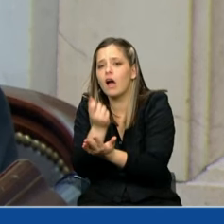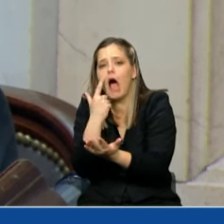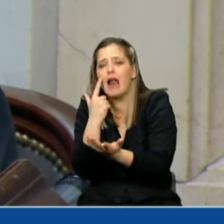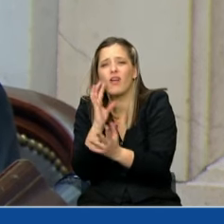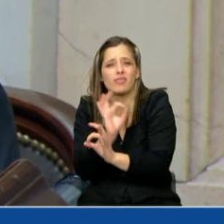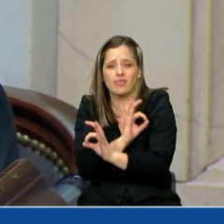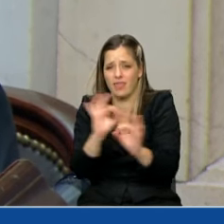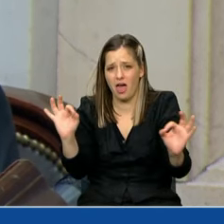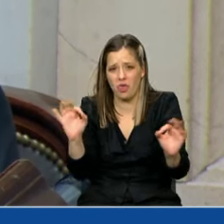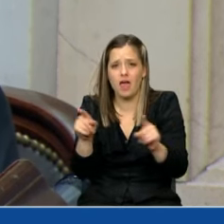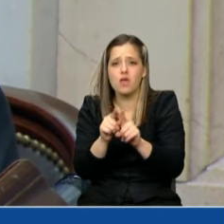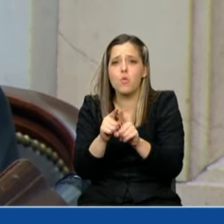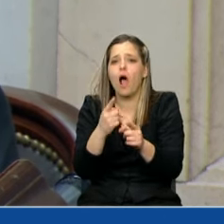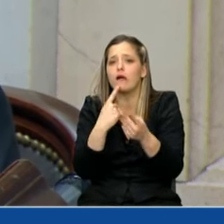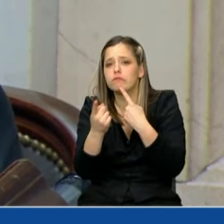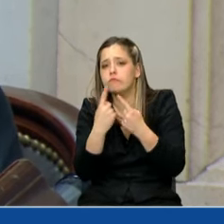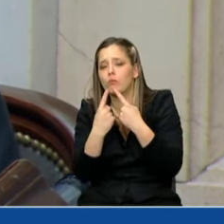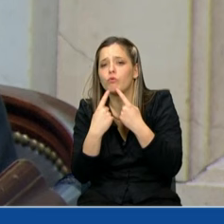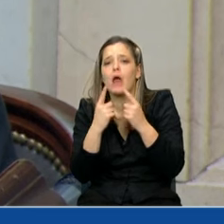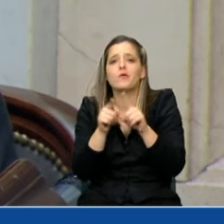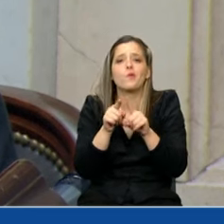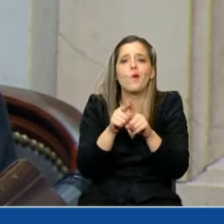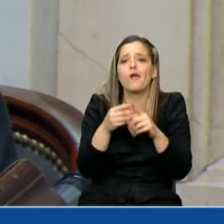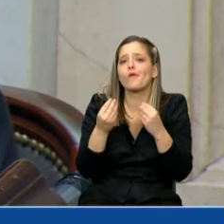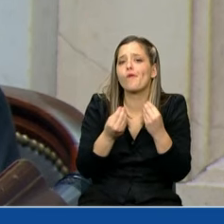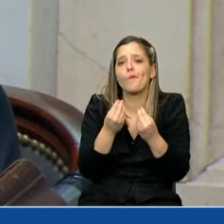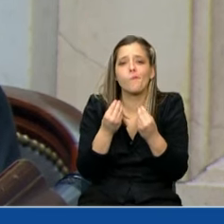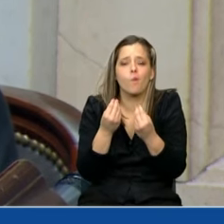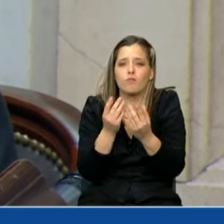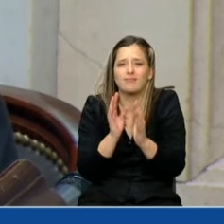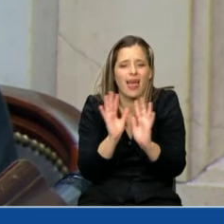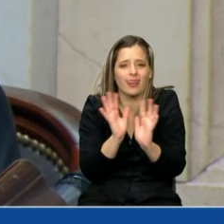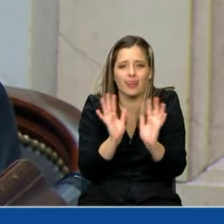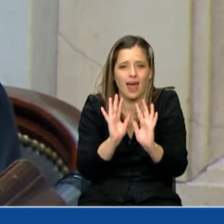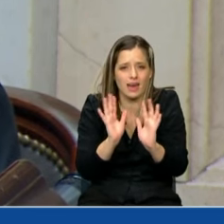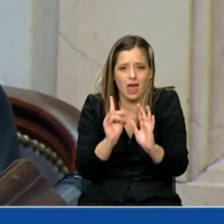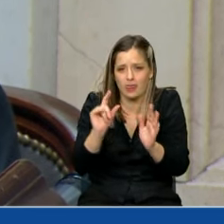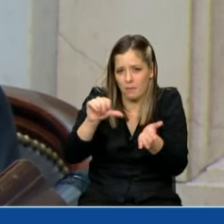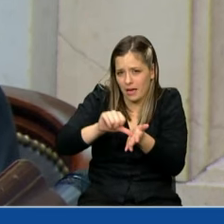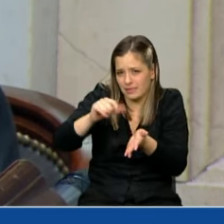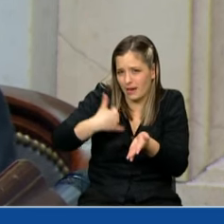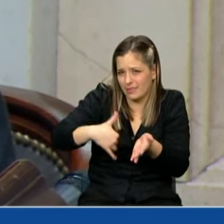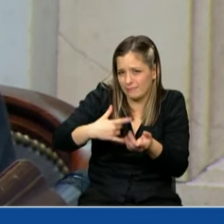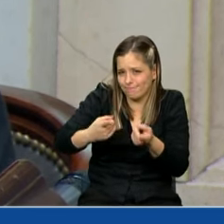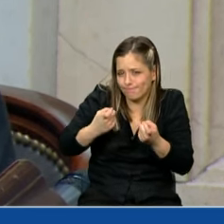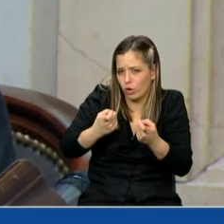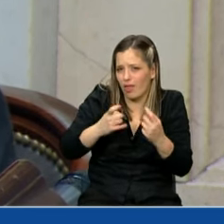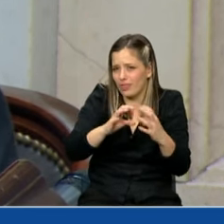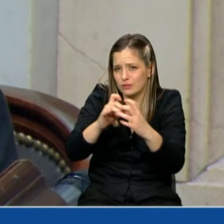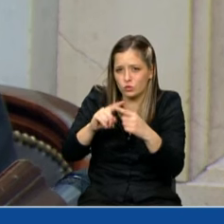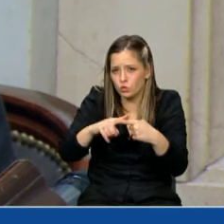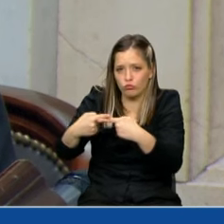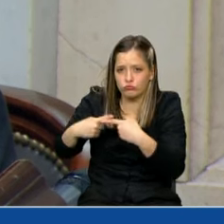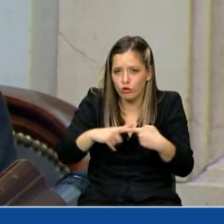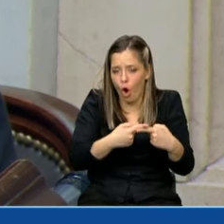se pudo discutir un tema estratégico para nuestro nuestro país con la